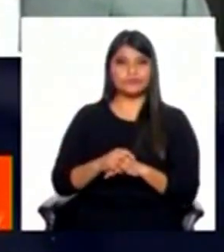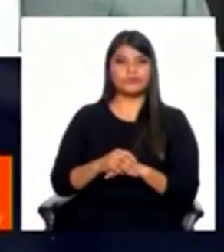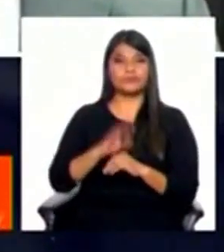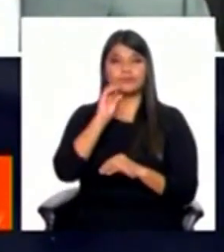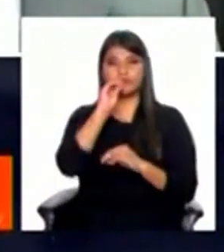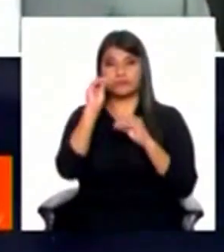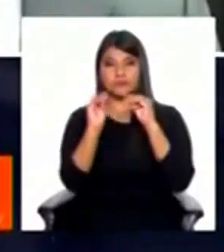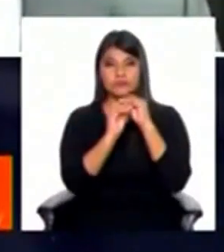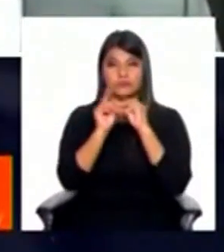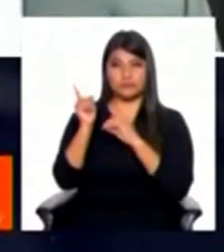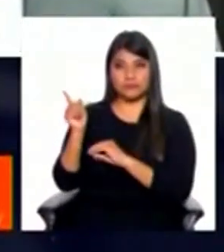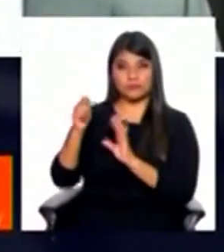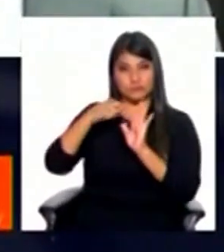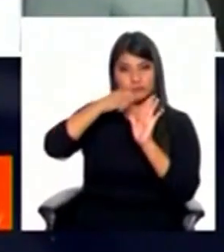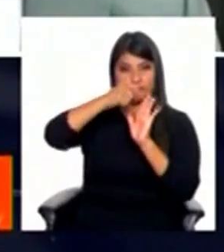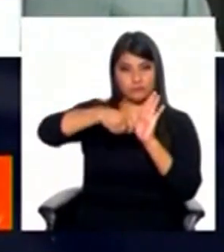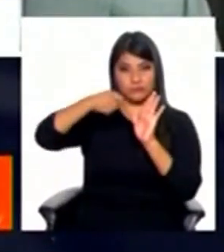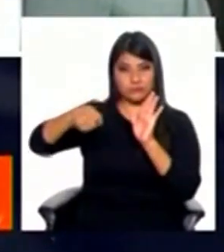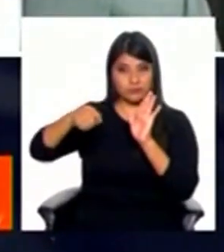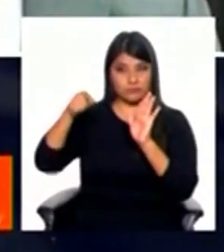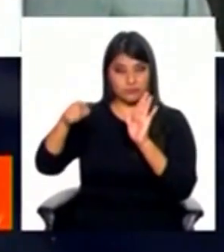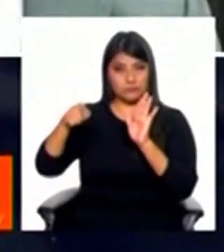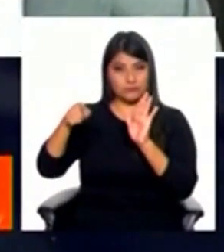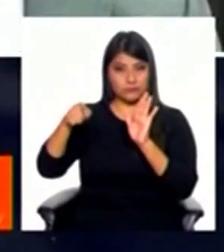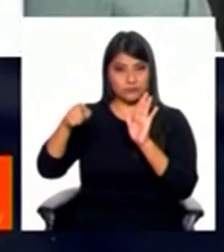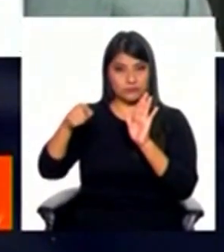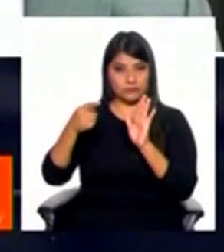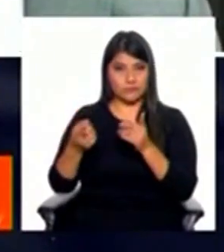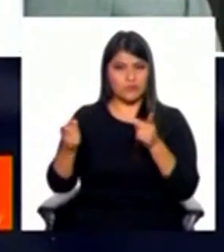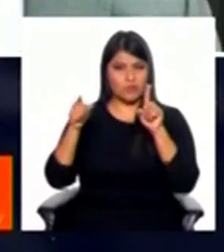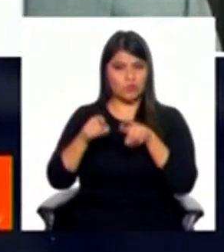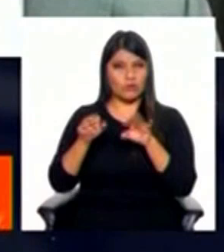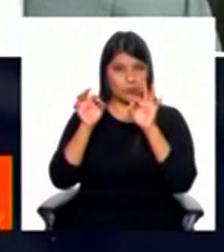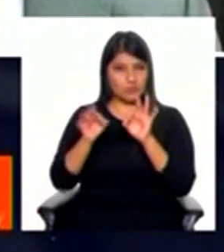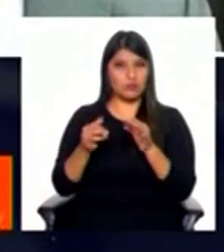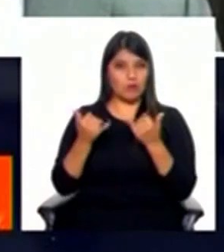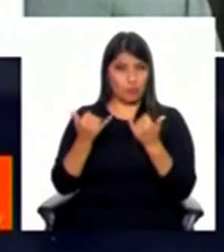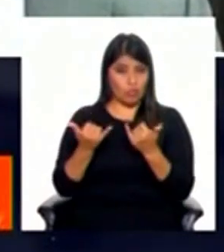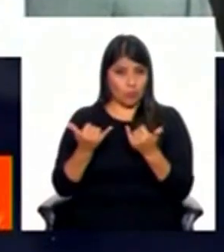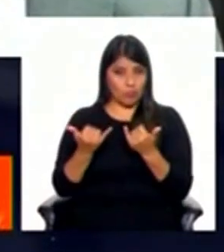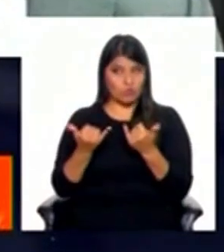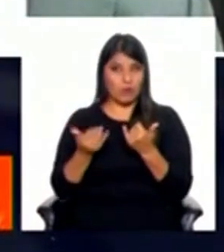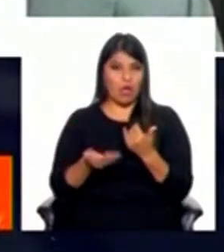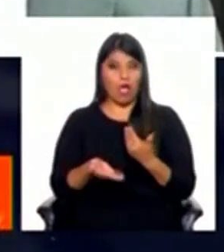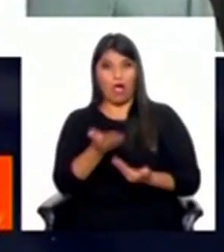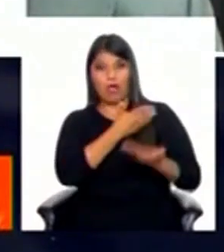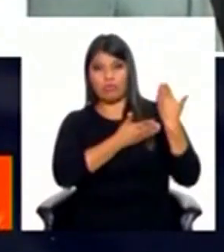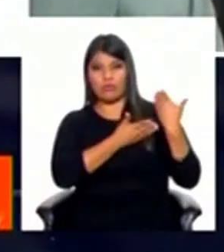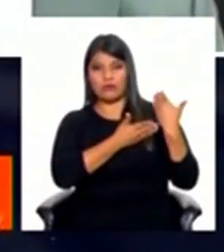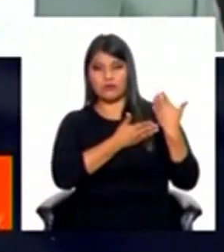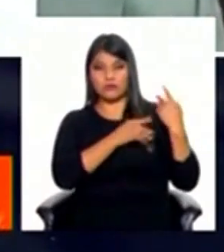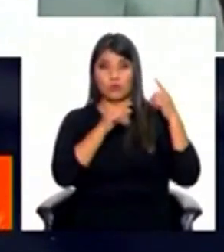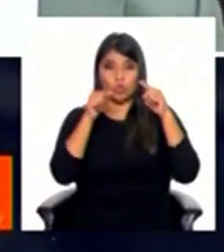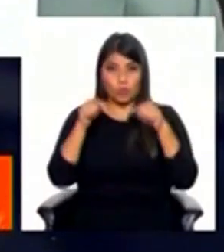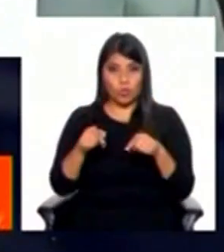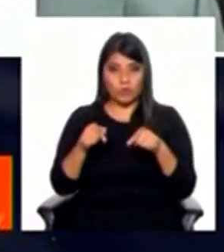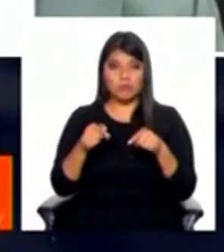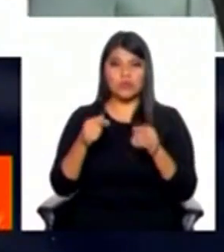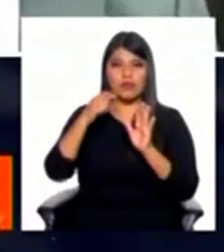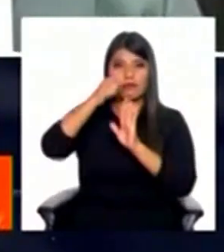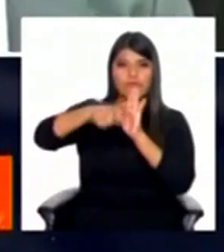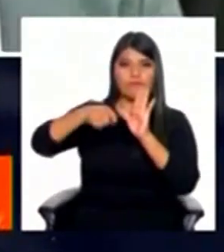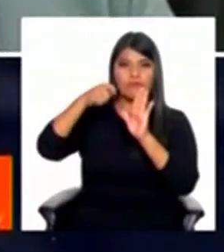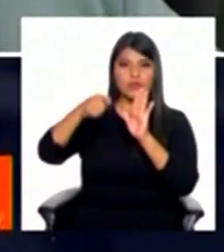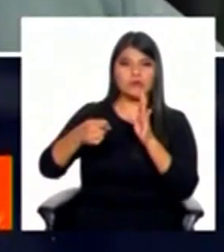nada más. Estas imágenes se han dado a conocer hoy día, pero ¿se tiene un reporte de cuándo realmente serían esto o también